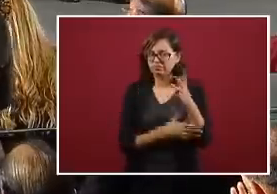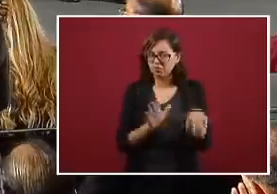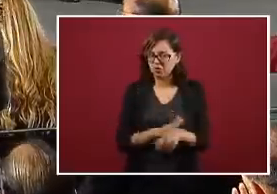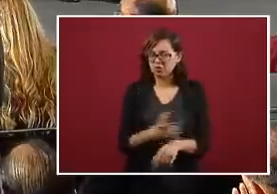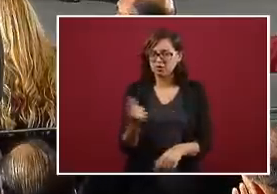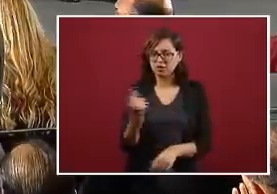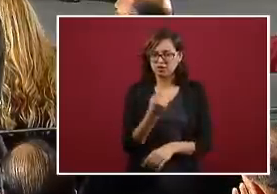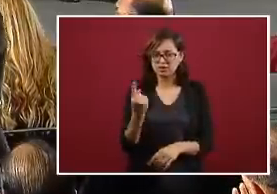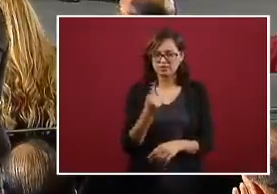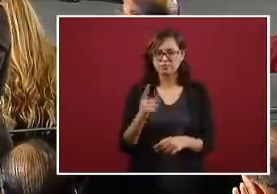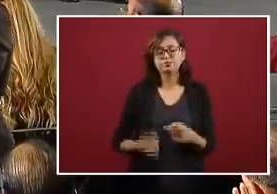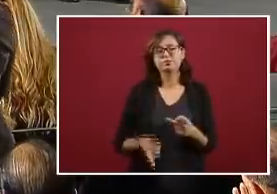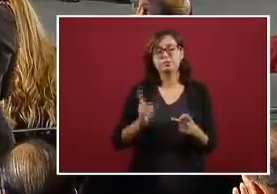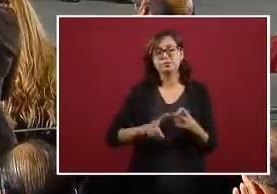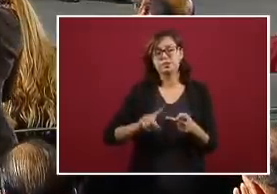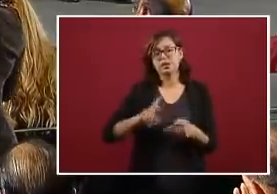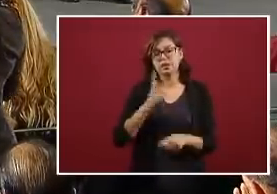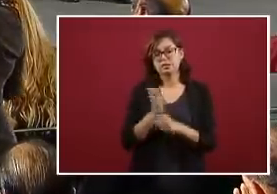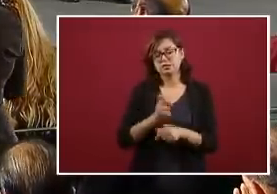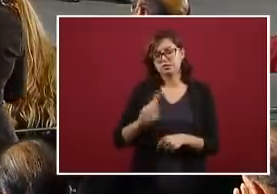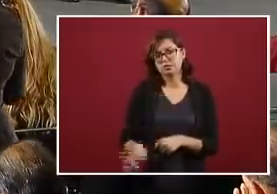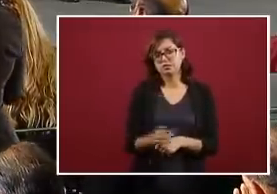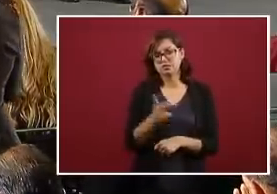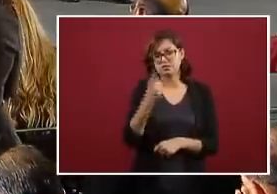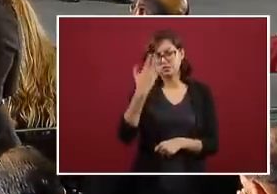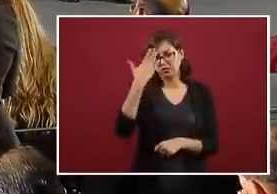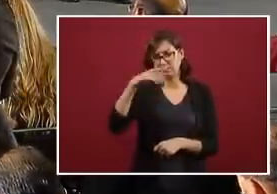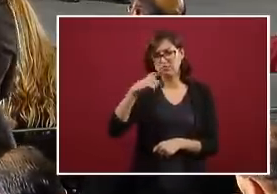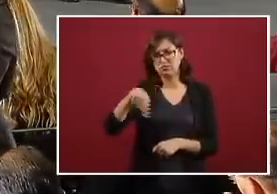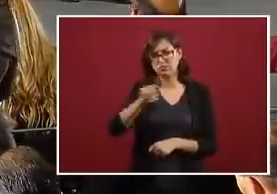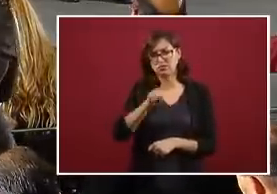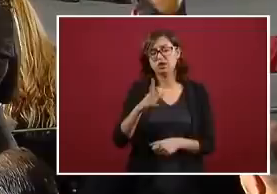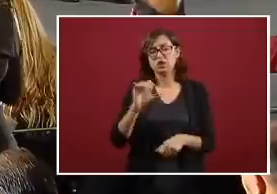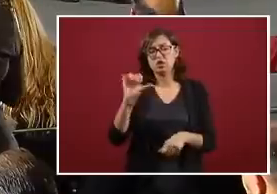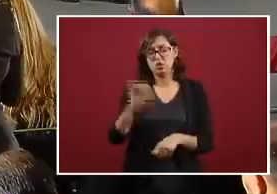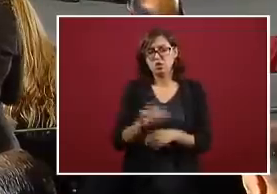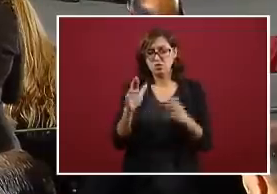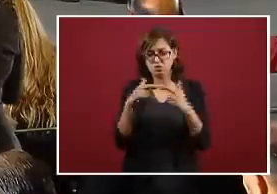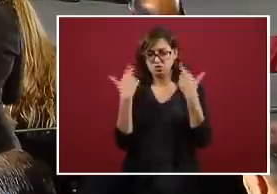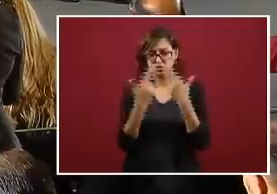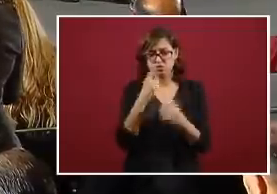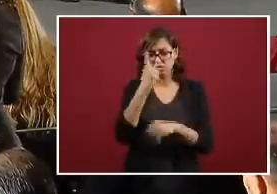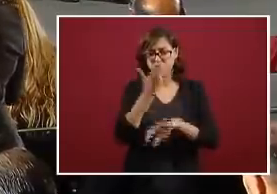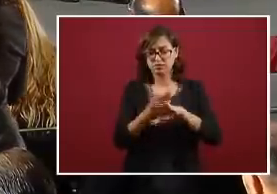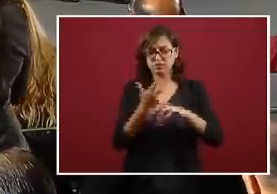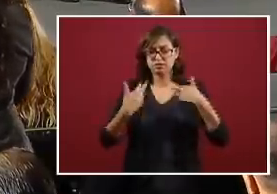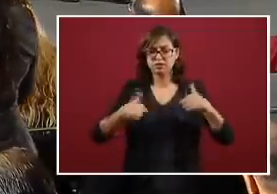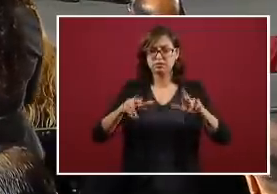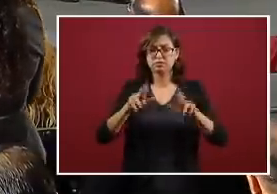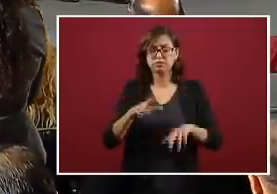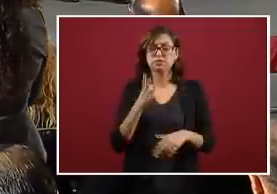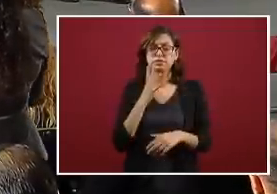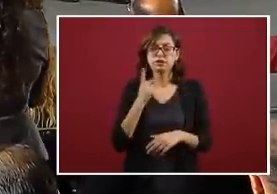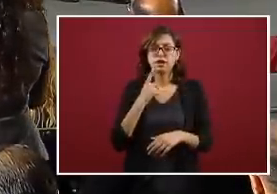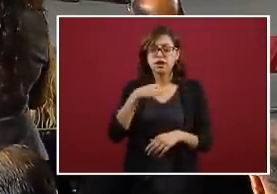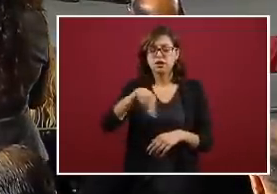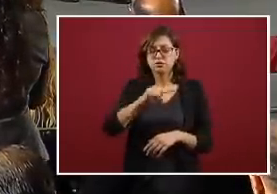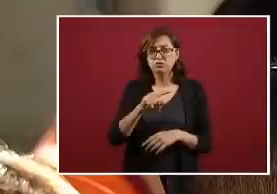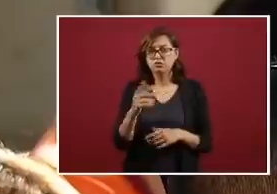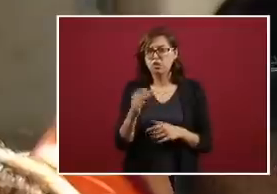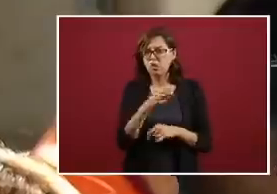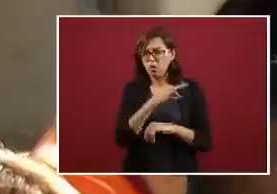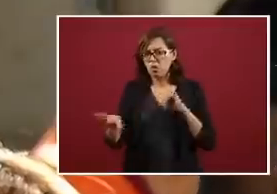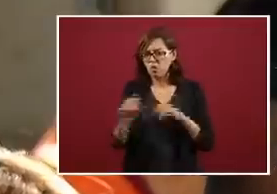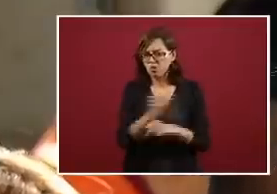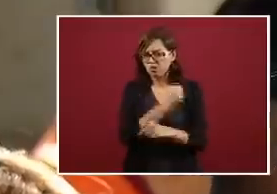pregunta. Hoy sabemos que hoy tiene reunión con los congresistas de Estados Unidos. Preguntarle, ¿esta reunión representa una última oportunidad para el